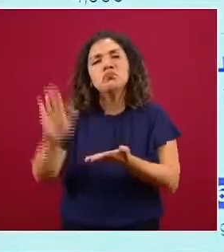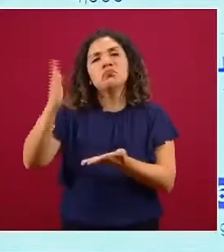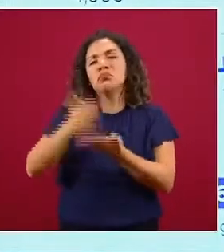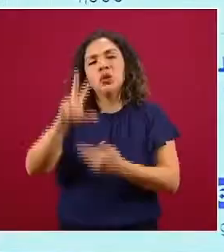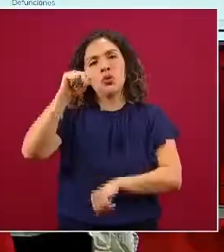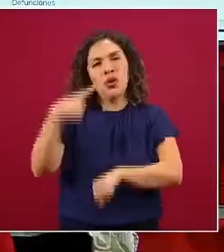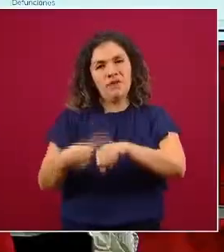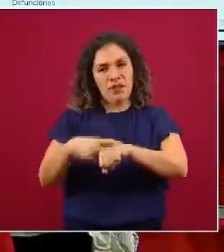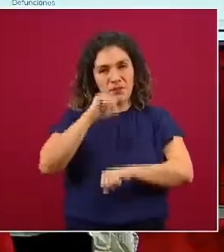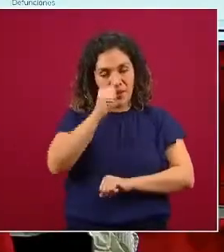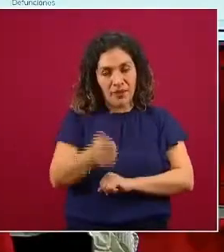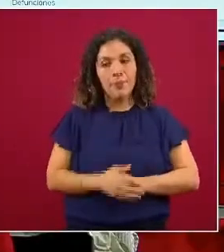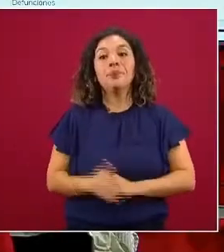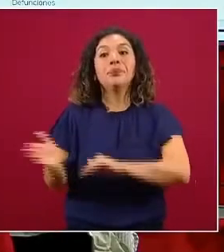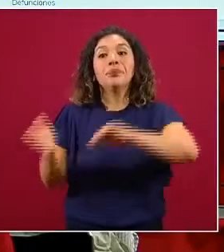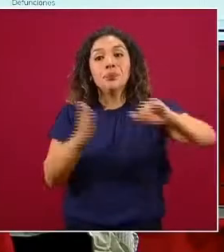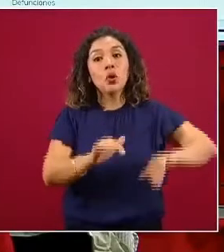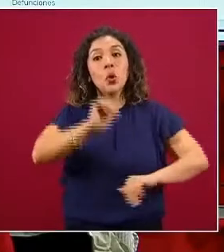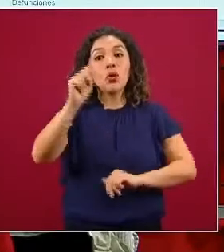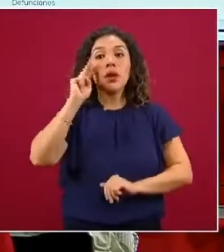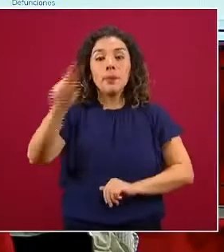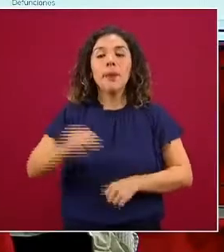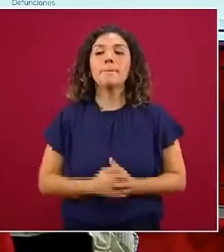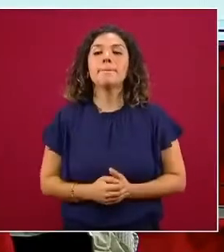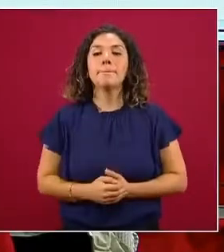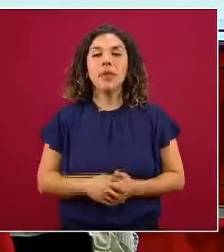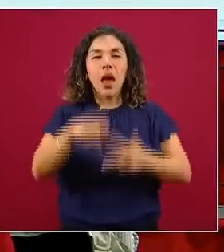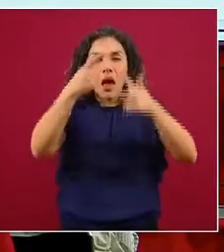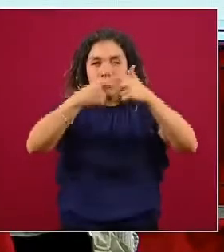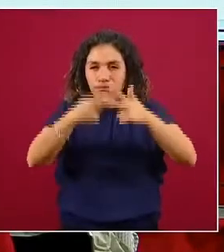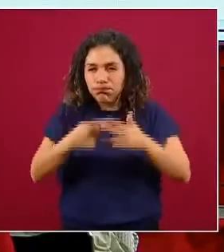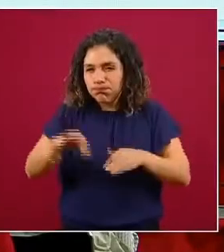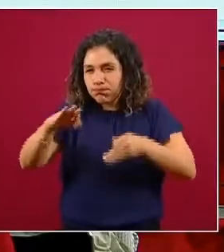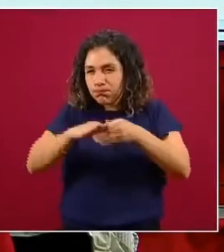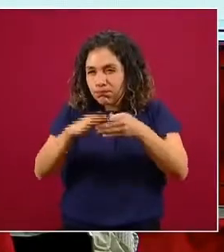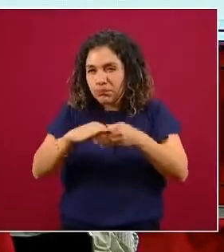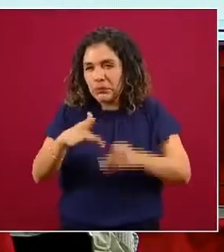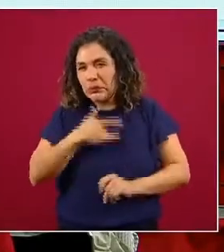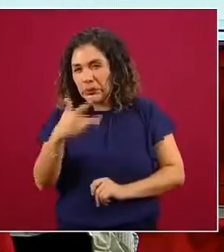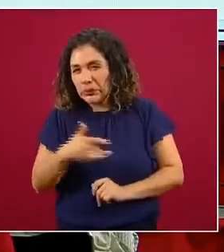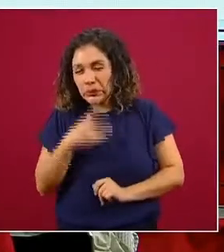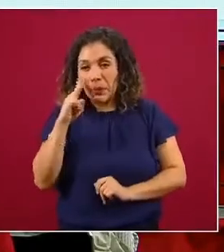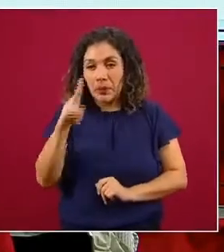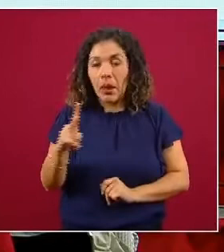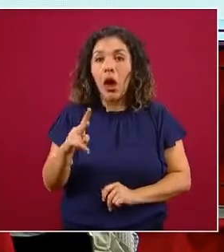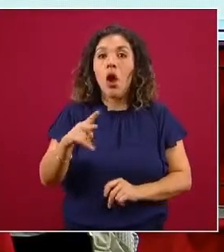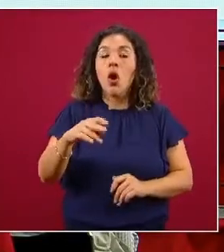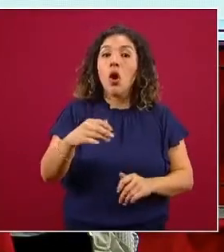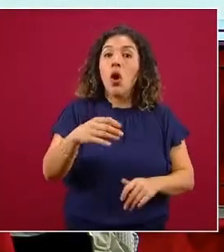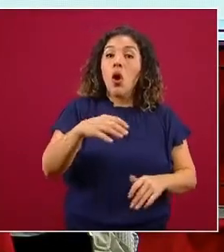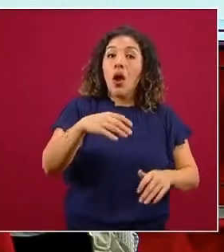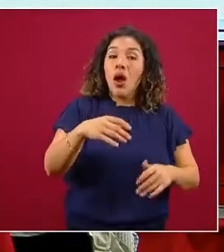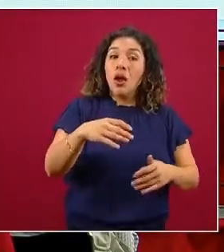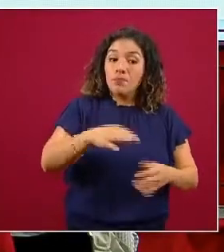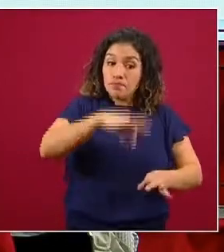siguiente diapositiva, en donde ahora sí podemos ver la estimación, es decir, vamos a sumar los confirmados con los aún